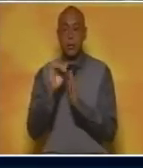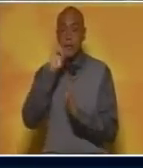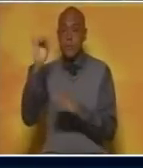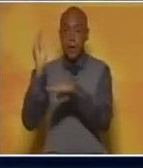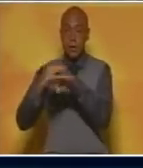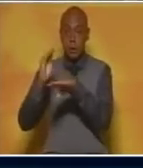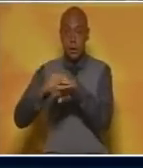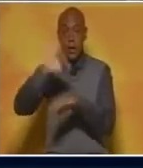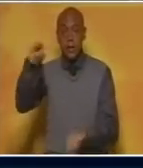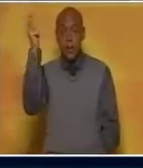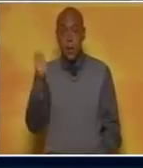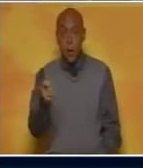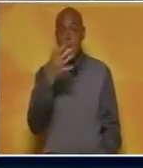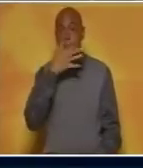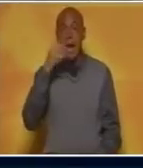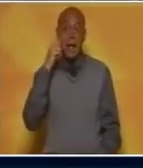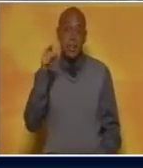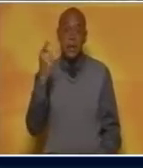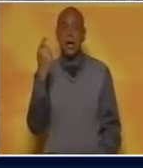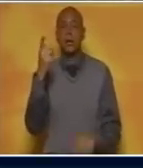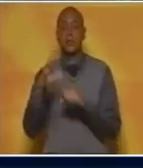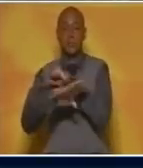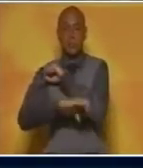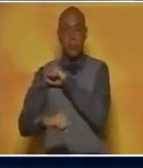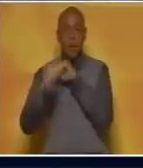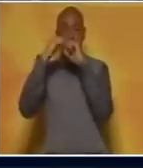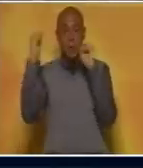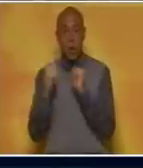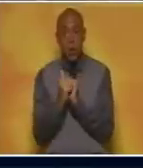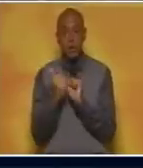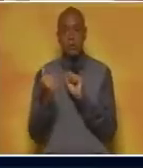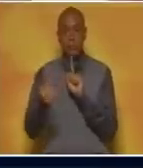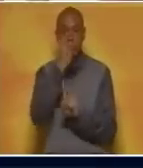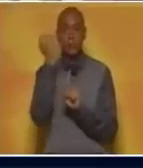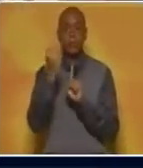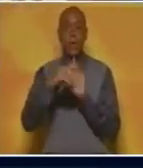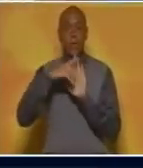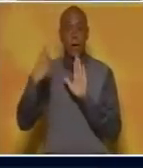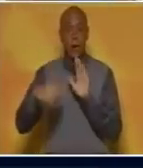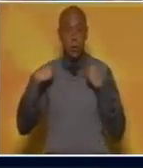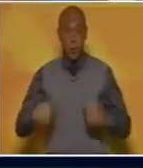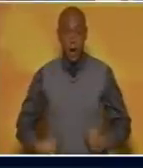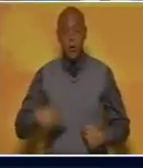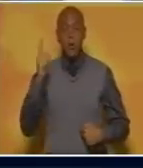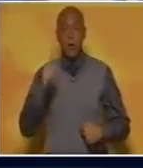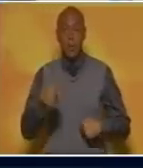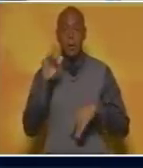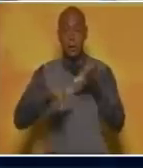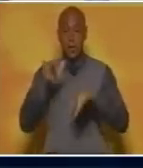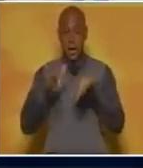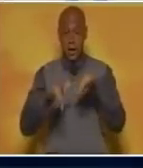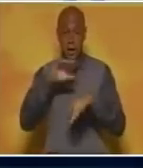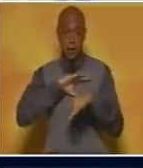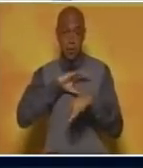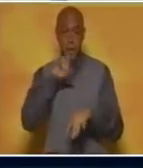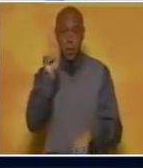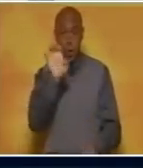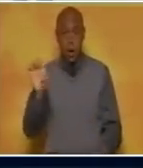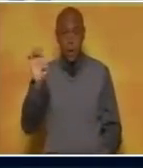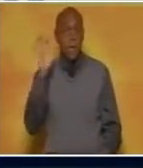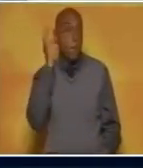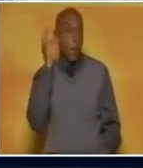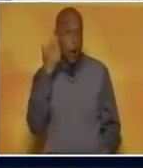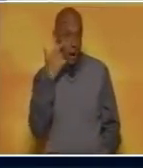Penal Internacional por presuntas violaciones de los derechos humanos. La Secretaría de Estado de Asuntos Europeos,